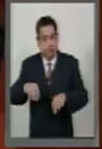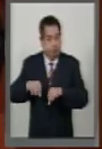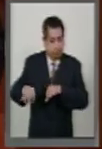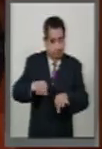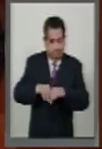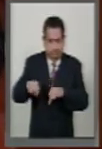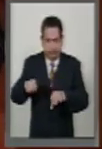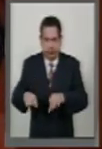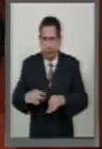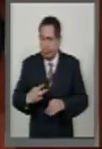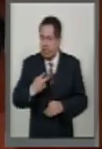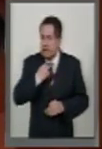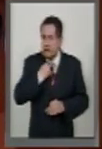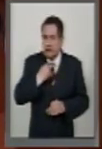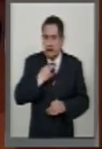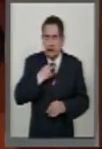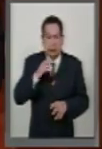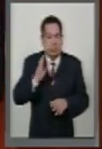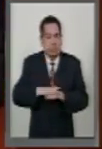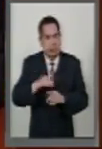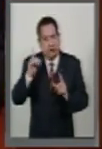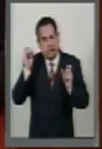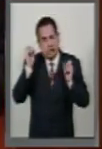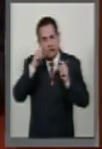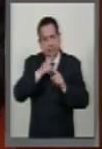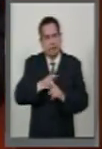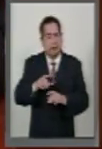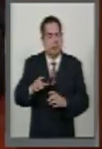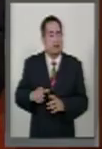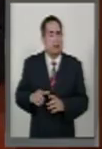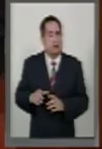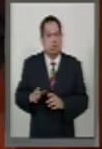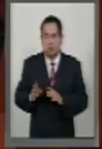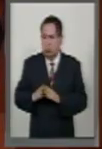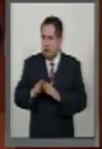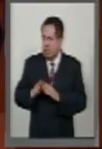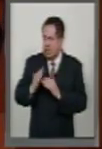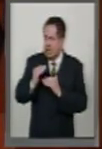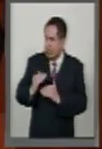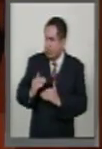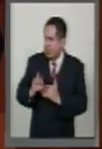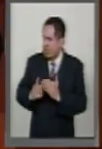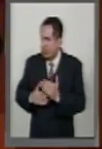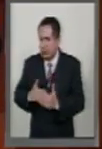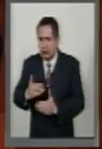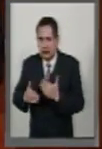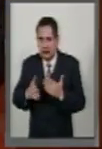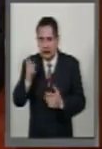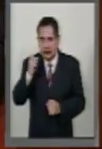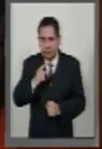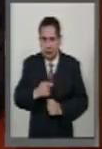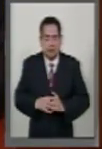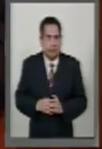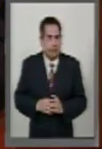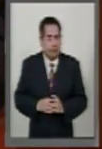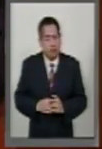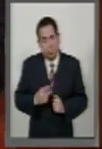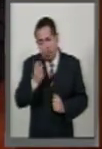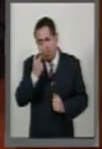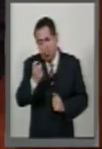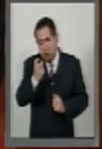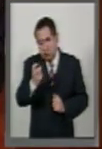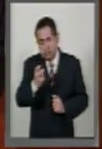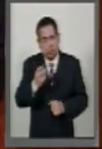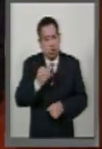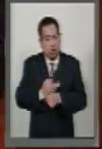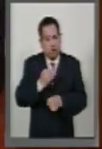se ven cada vez más complicados y más limitados. Por eso es que el día de